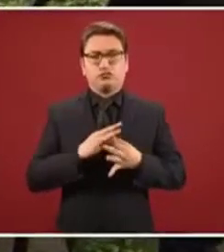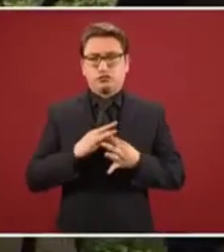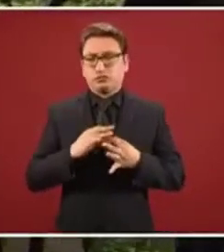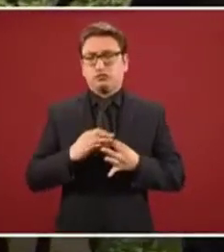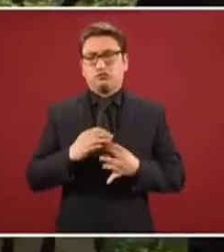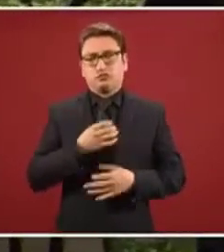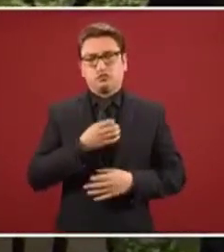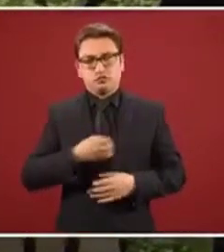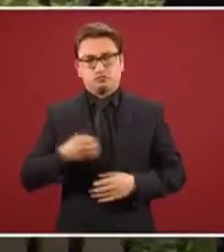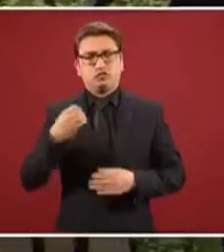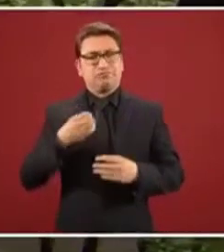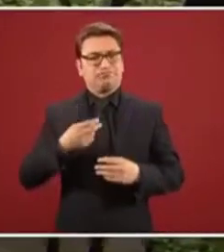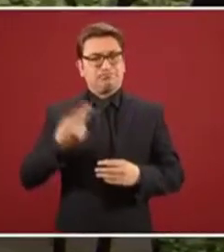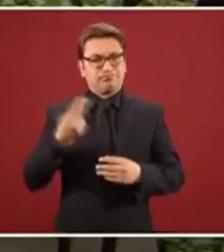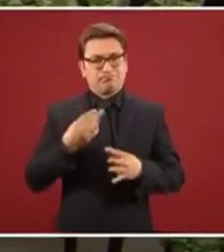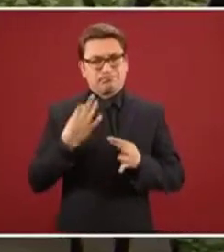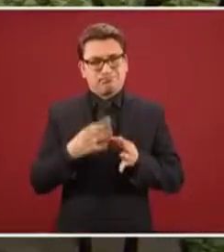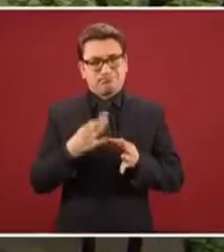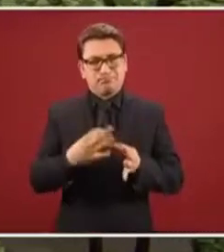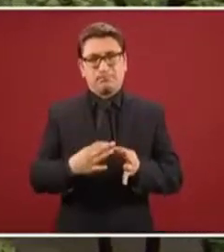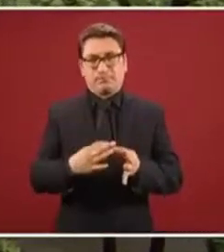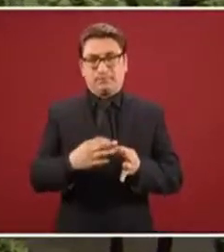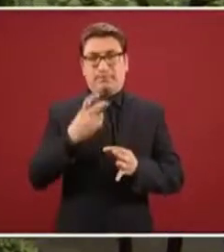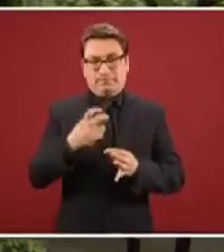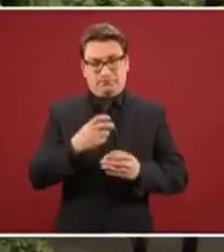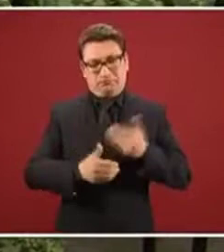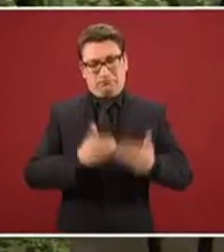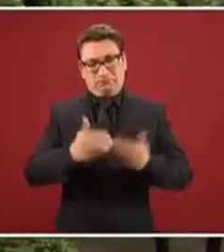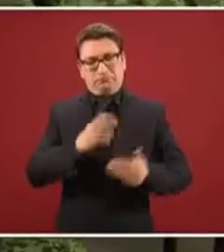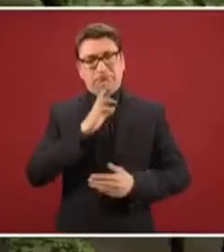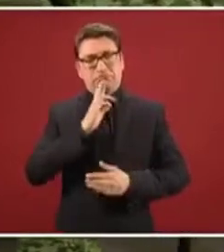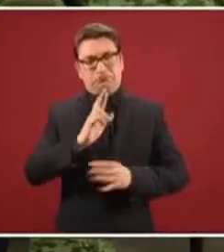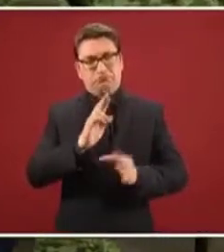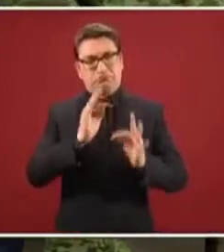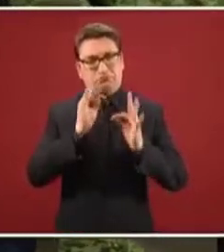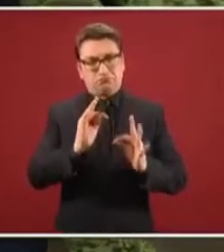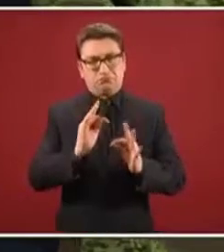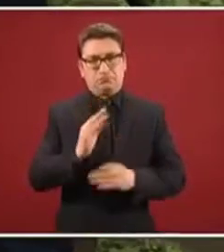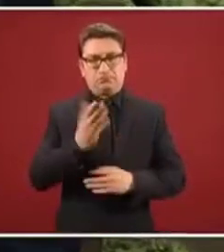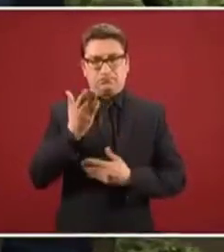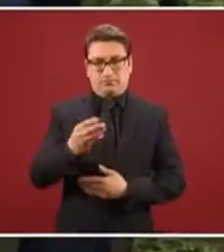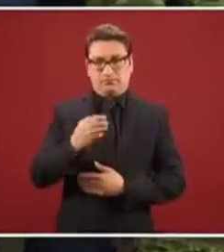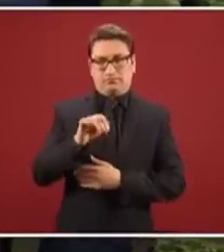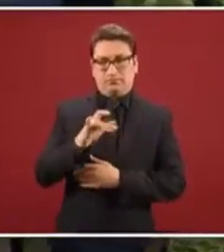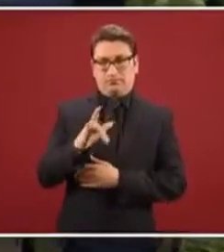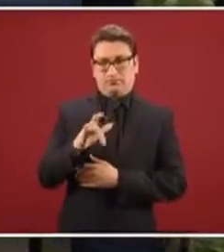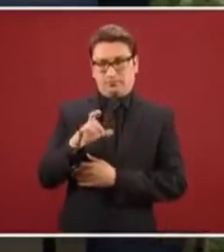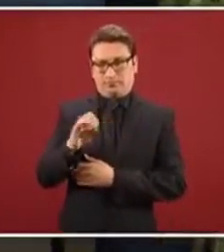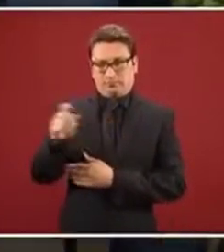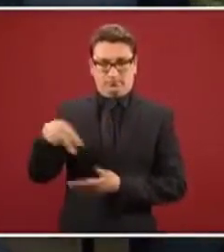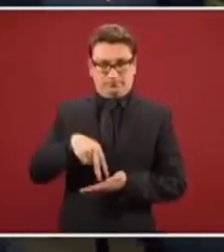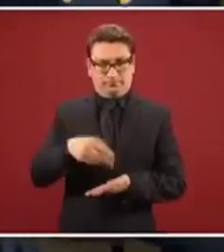y por eso los buenos resultados. Entonces, a ver si Marcelo nos ayuda.